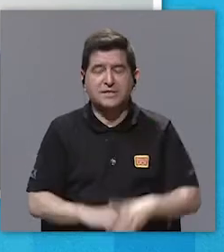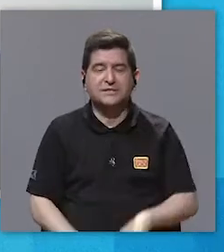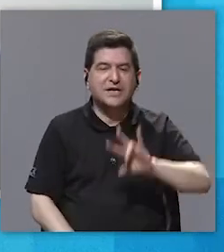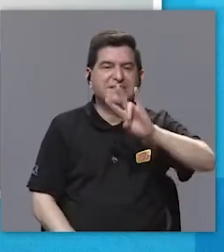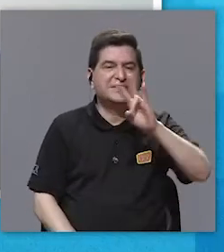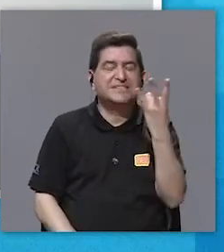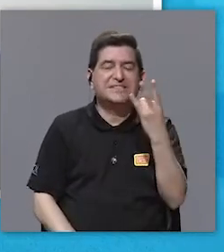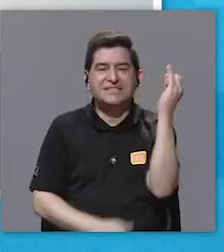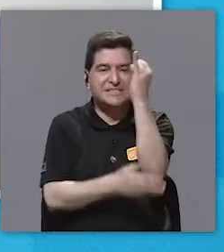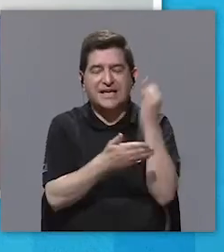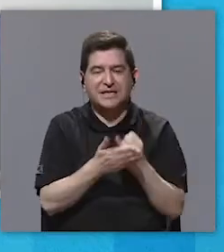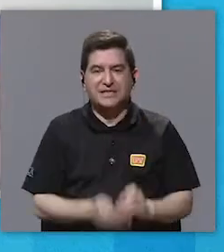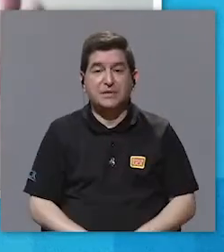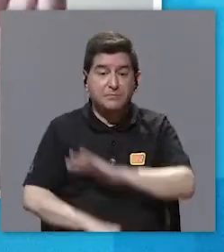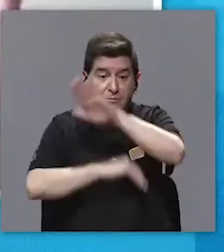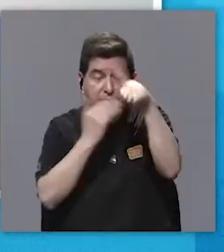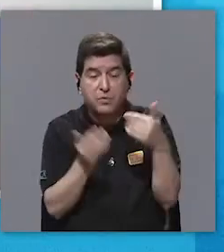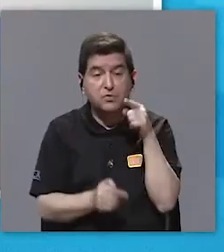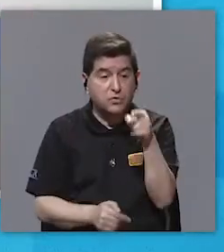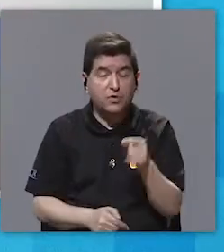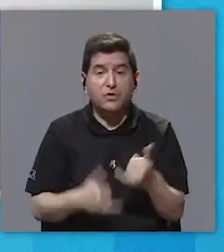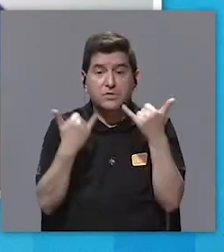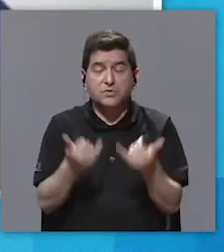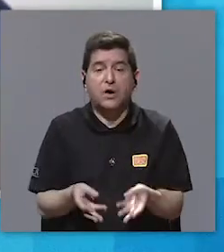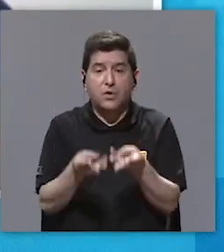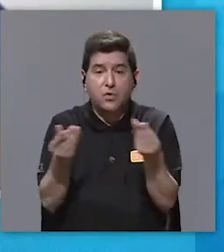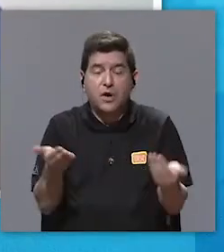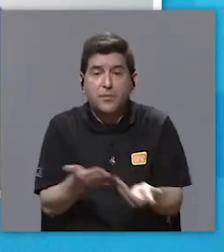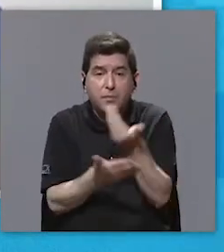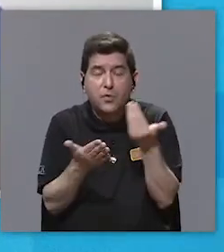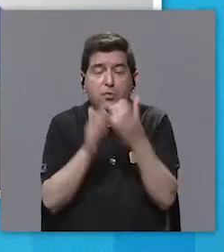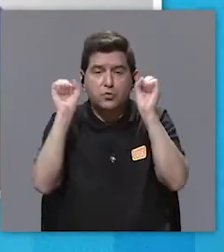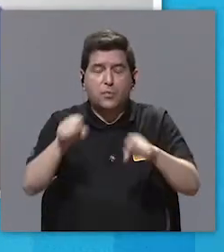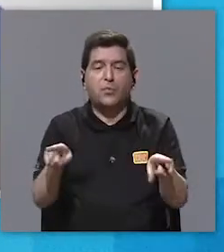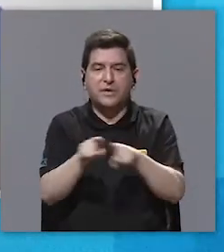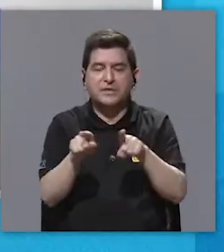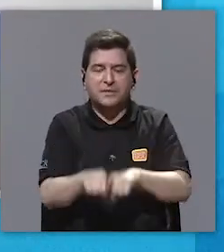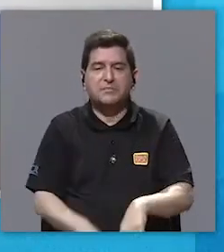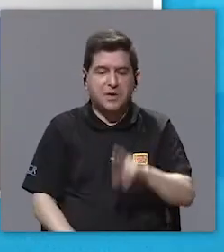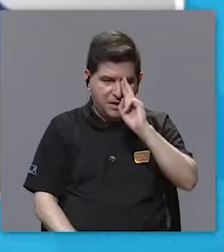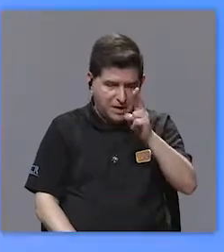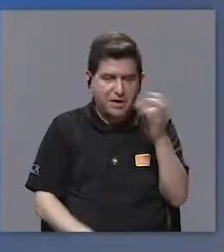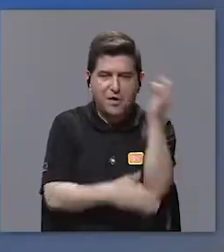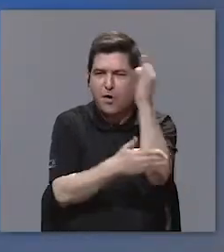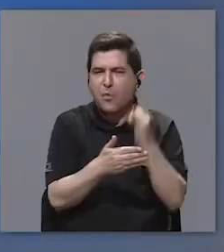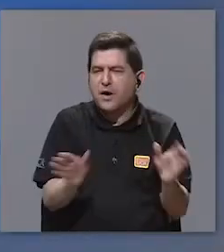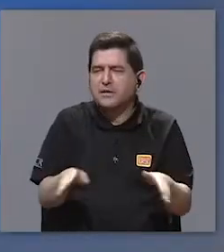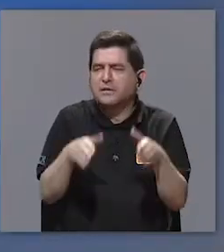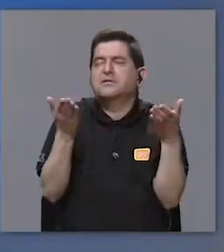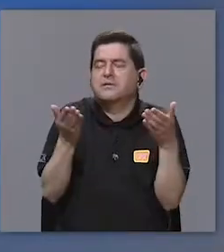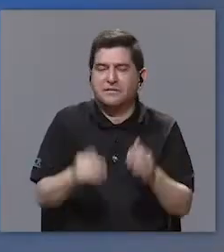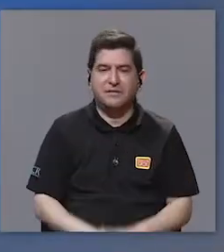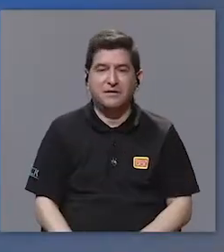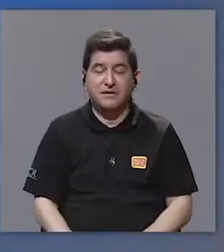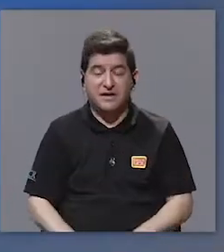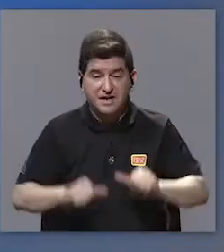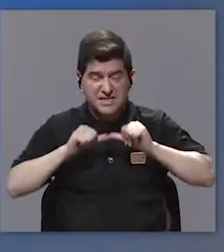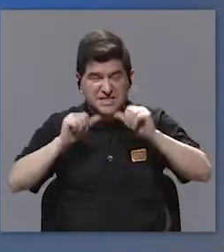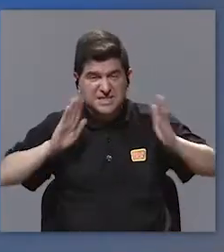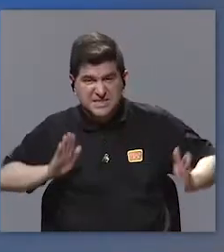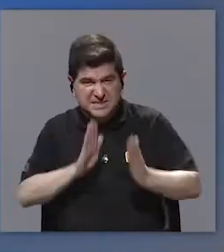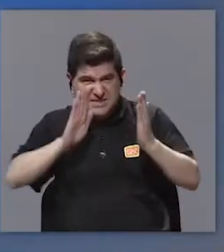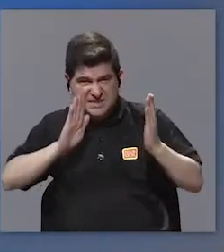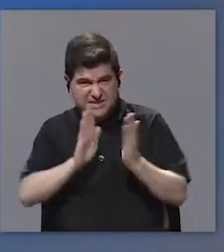le llaman 'séptimo arte' como entonces todo esto que está en un producto no puede ser reconocido muerte aunque aún existe